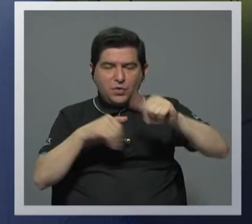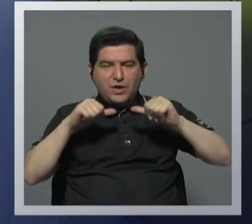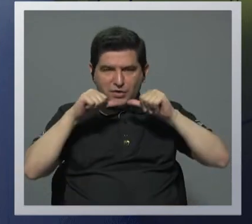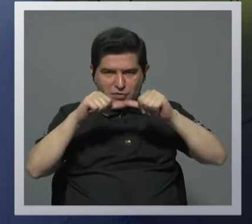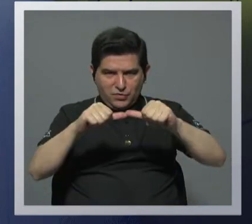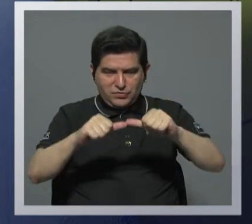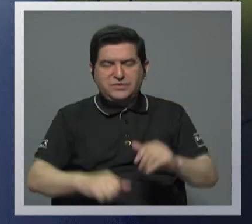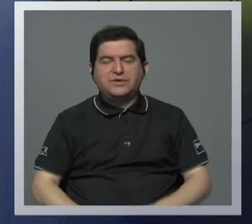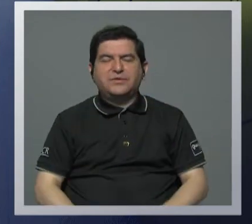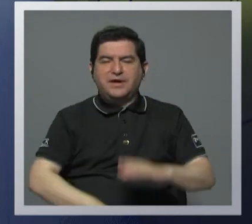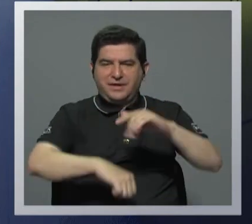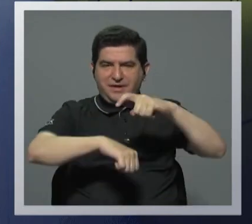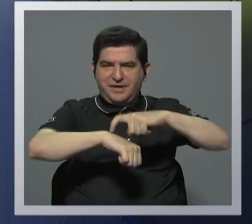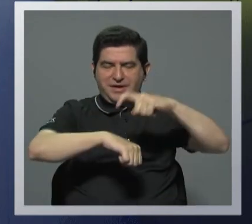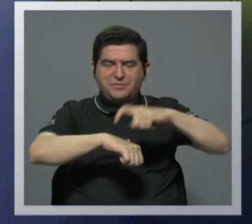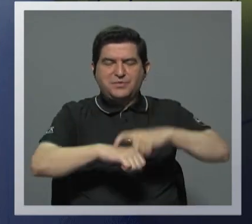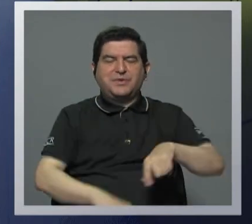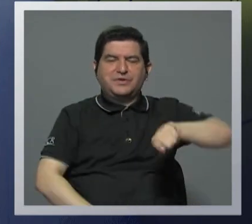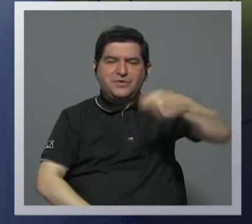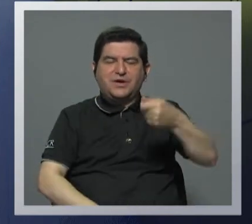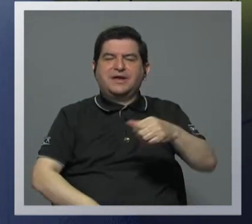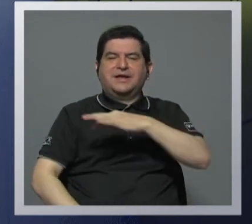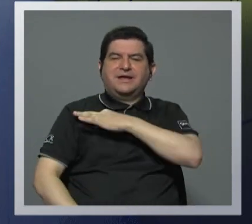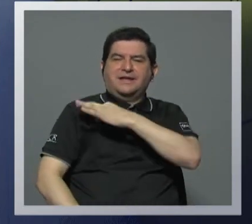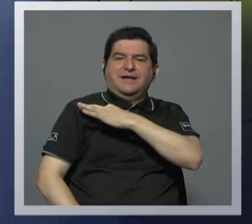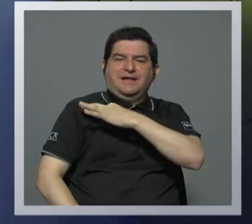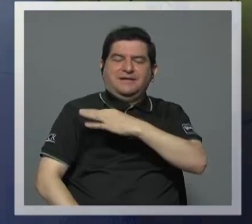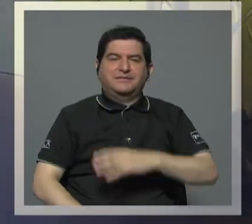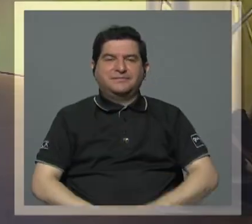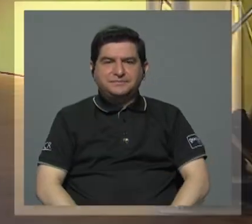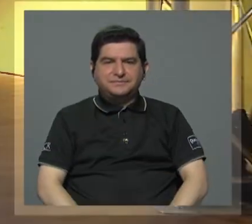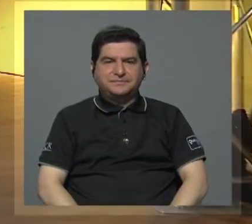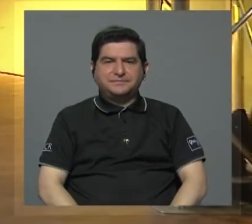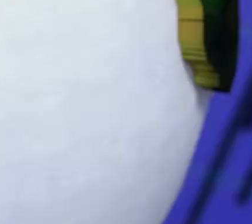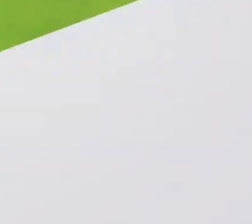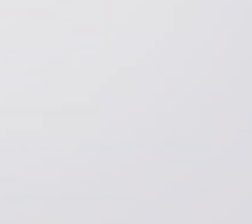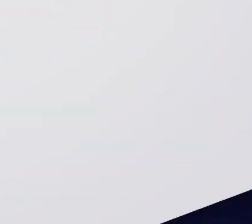que el canal nos invite a hacerlo.